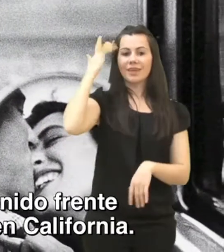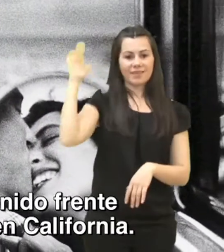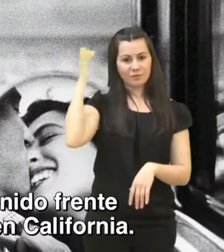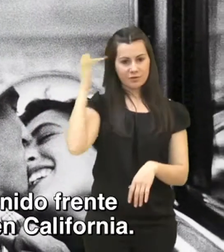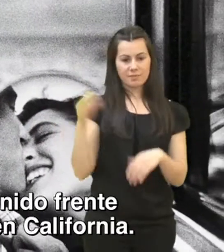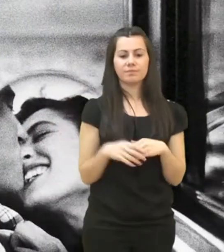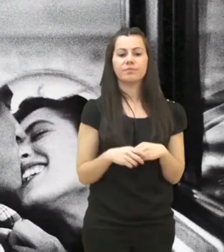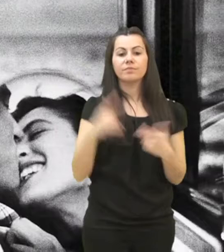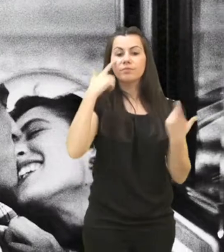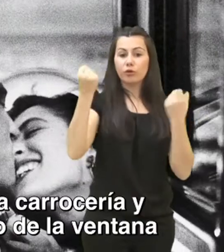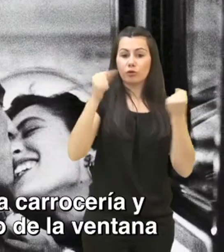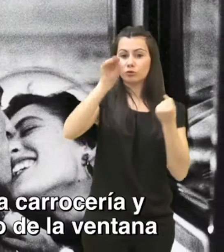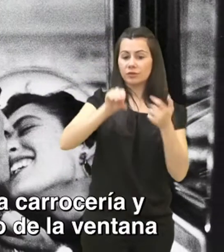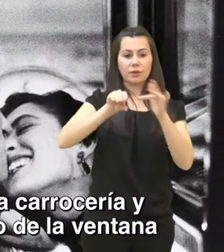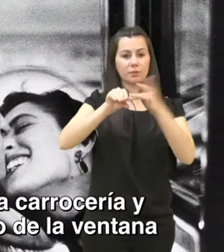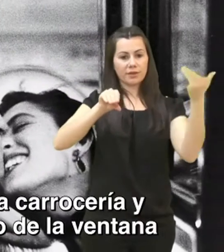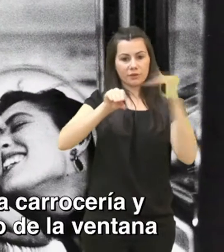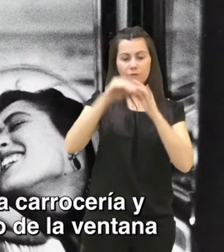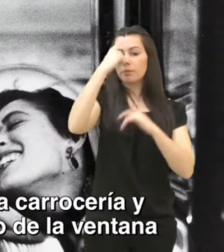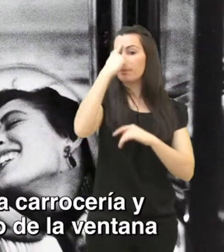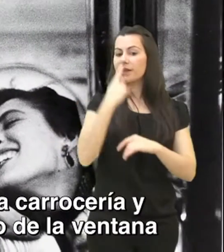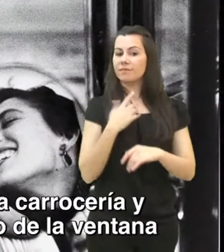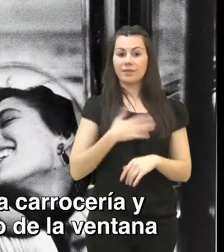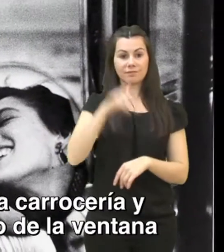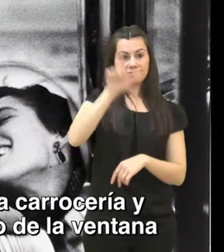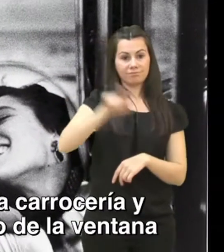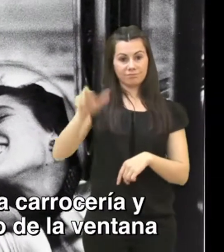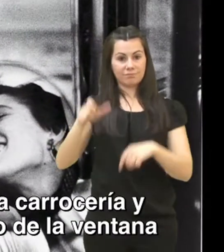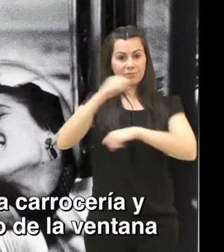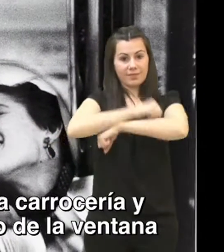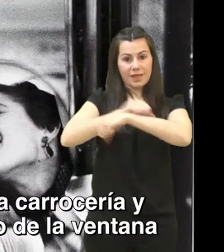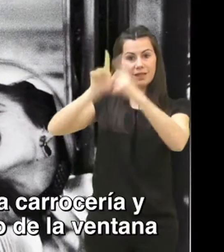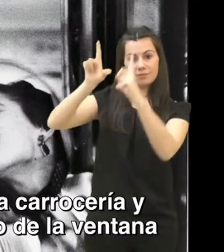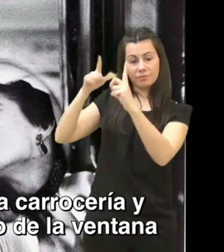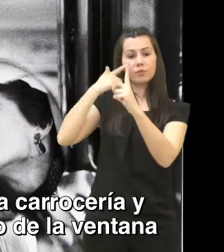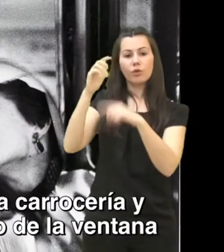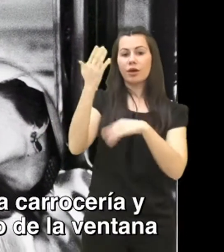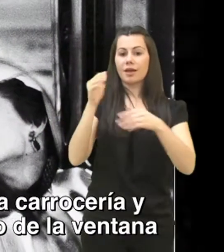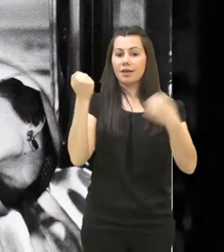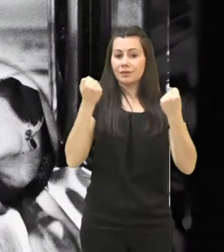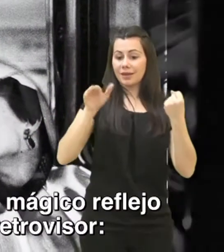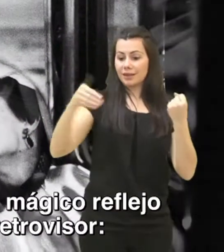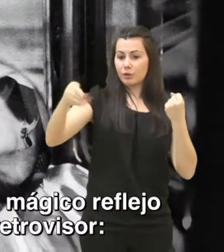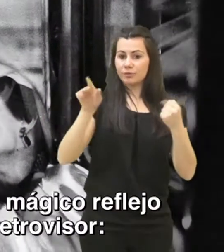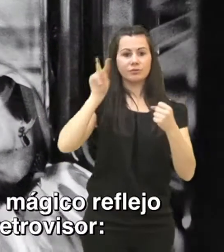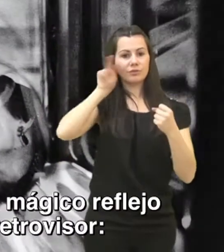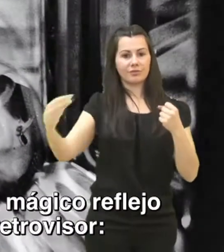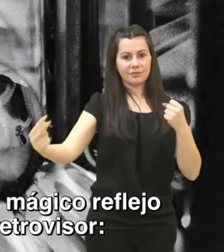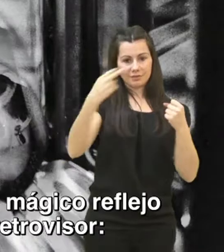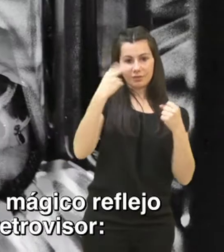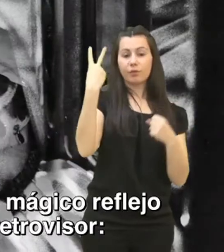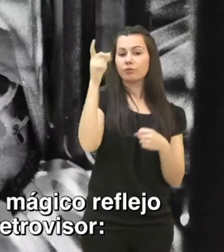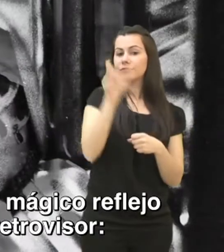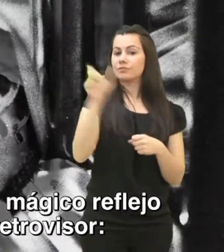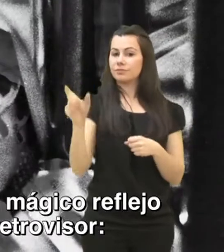en California. El brillo rotundo de la carrocería y el perfil arquitectónico de la ventana se desvanecen ante